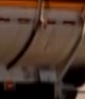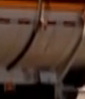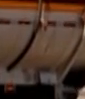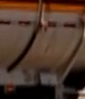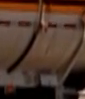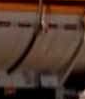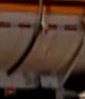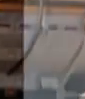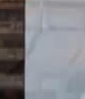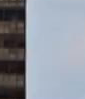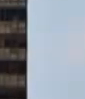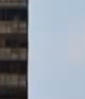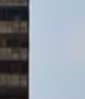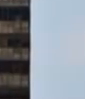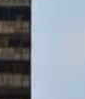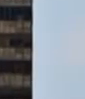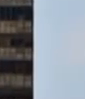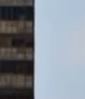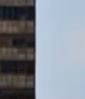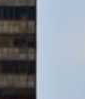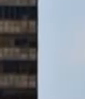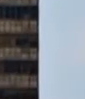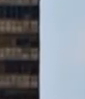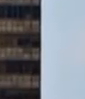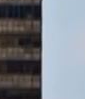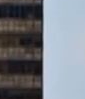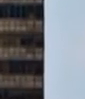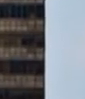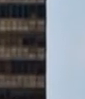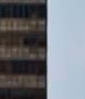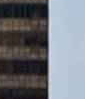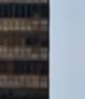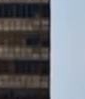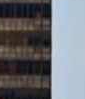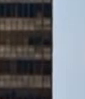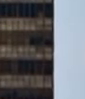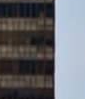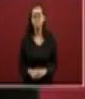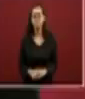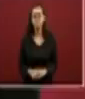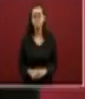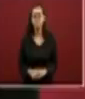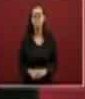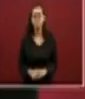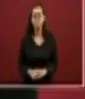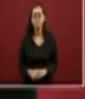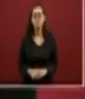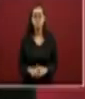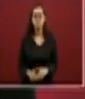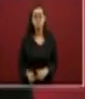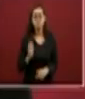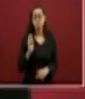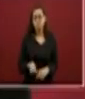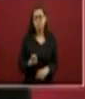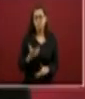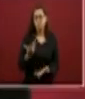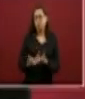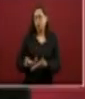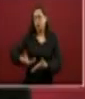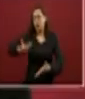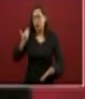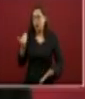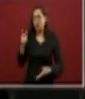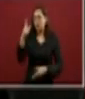viendo si las expectativas de la nueva administración se están cumpliendo y si tú analizas los números